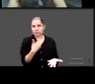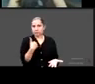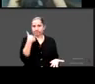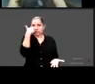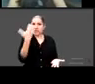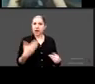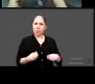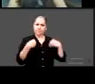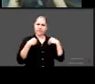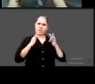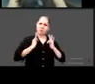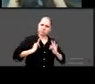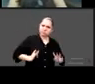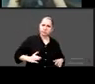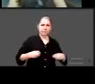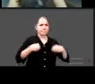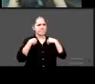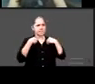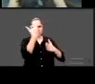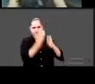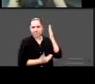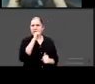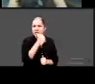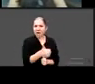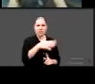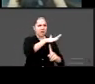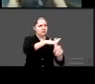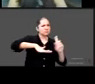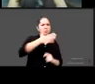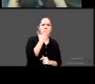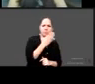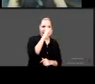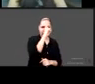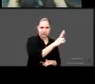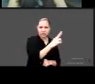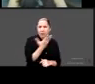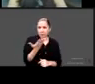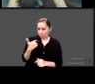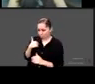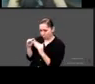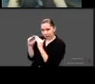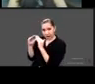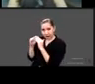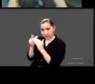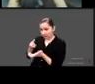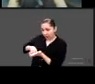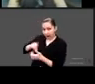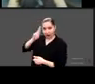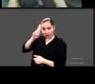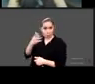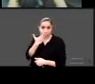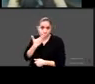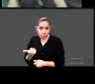estos mismos derechos dentro de nuestros hogares. Y esto significa que hablemos de la dignidad de todas y todos, independientemente